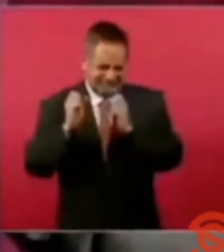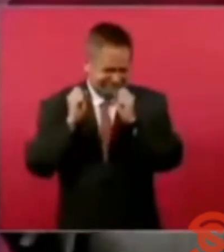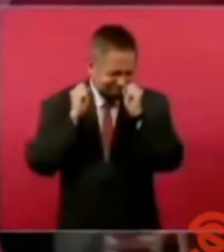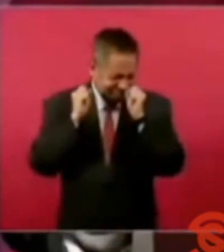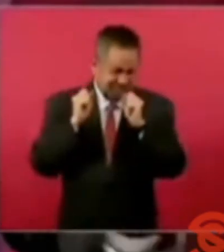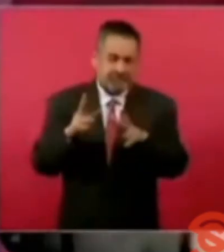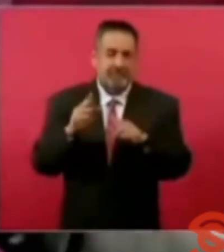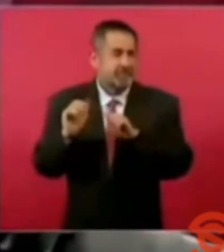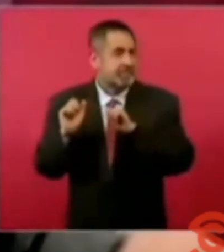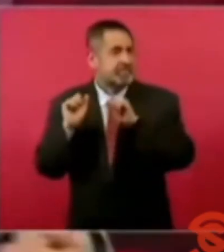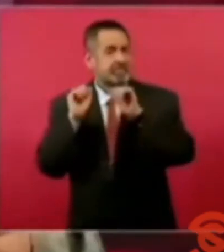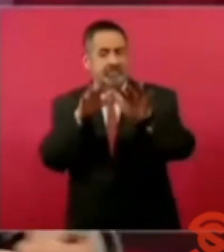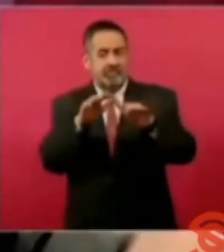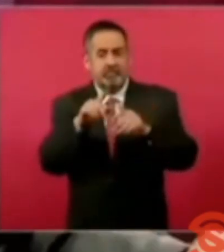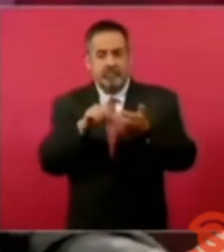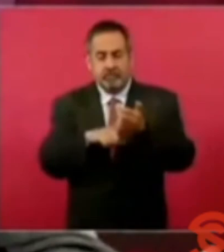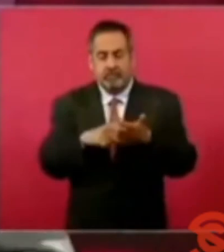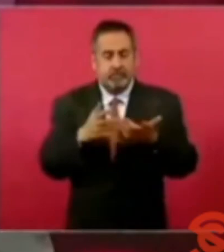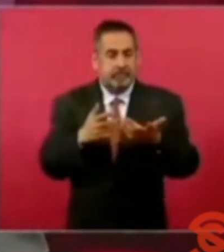porque no había